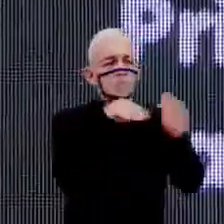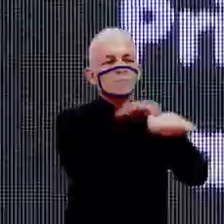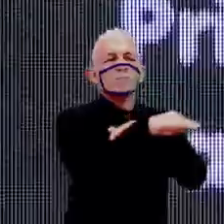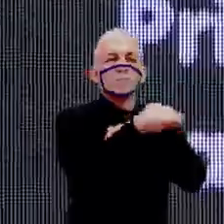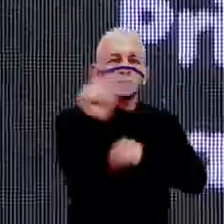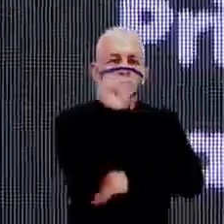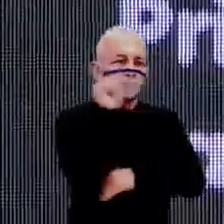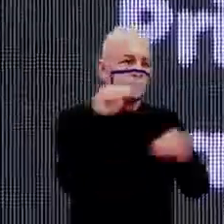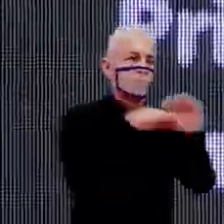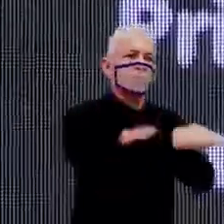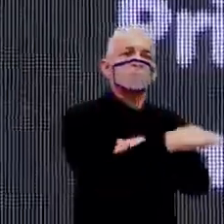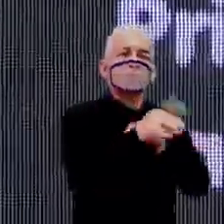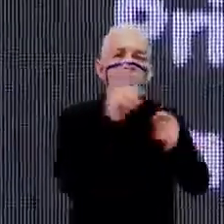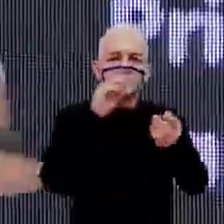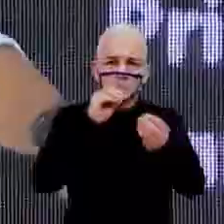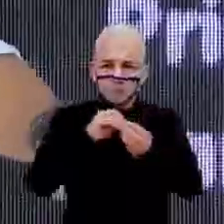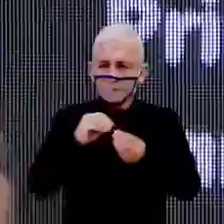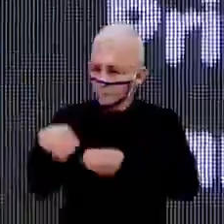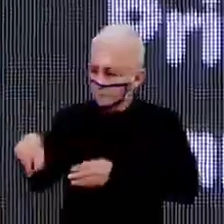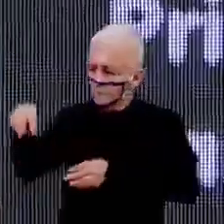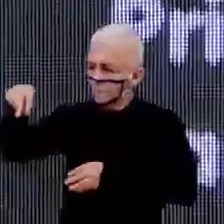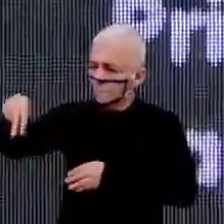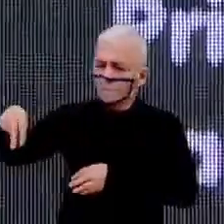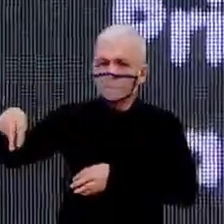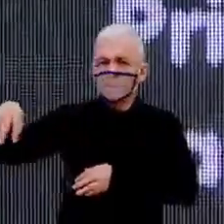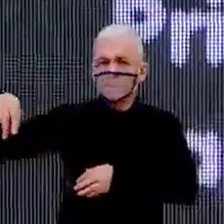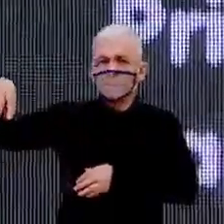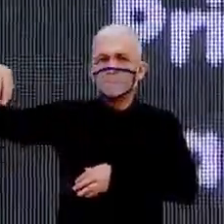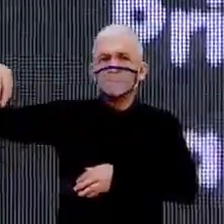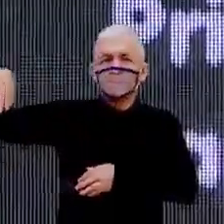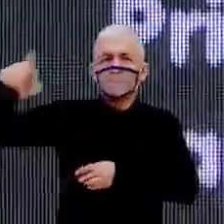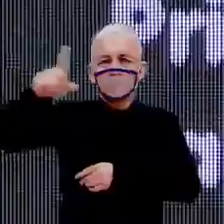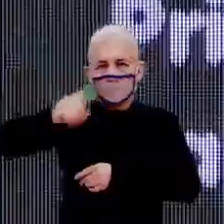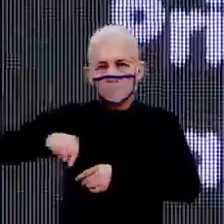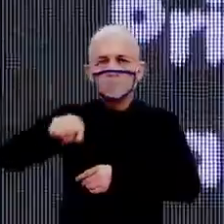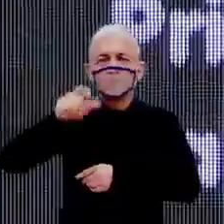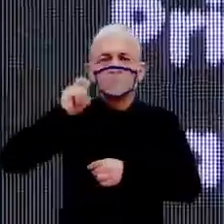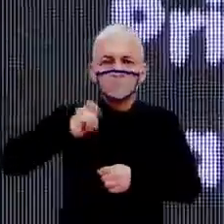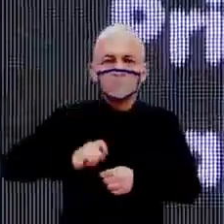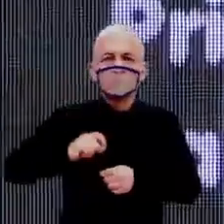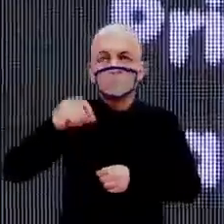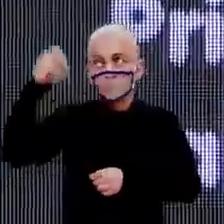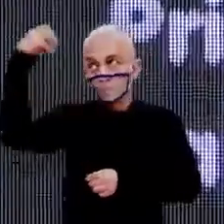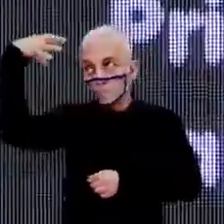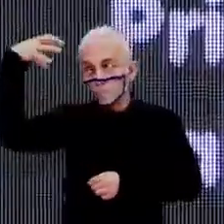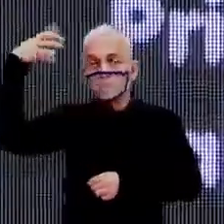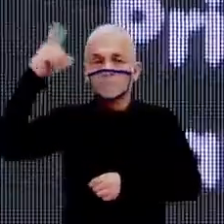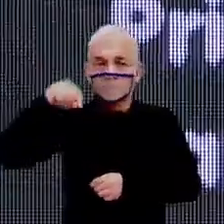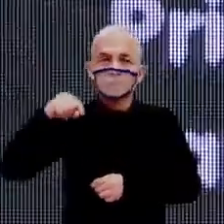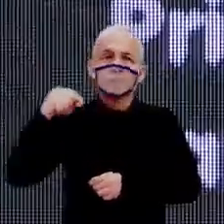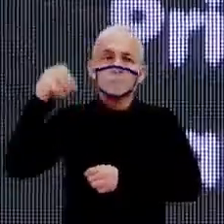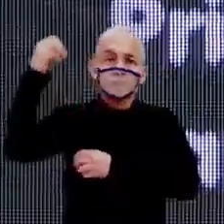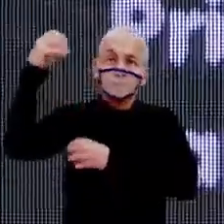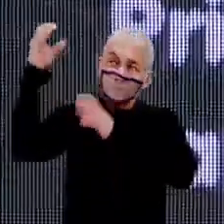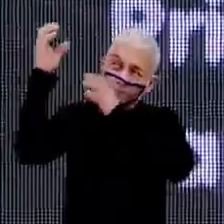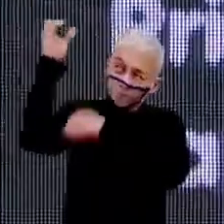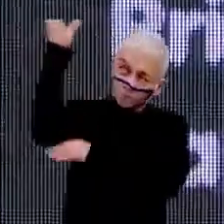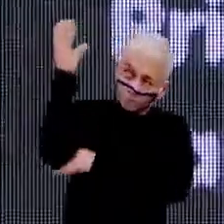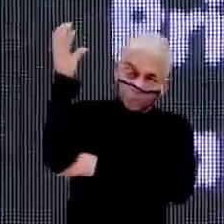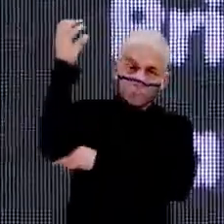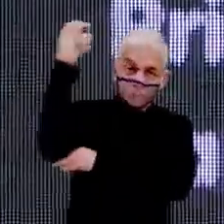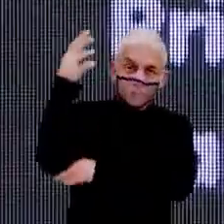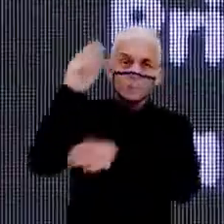tiempo hacemos unos andenes homogéneos, donde valga la pena caminar y al mismo tiempo haya sombra para hacerlo. Es un cambio de